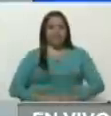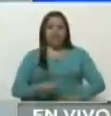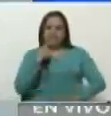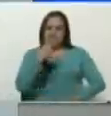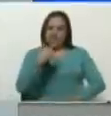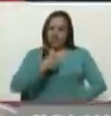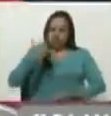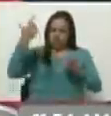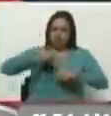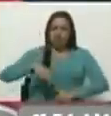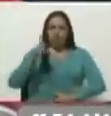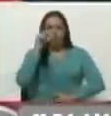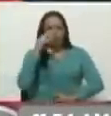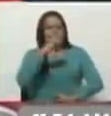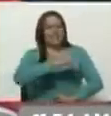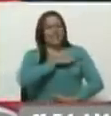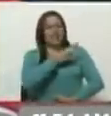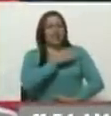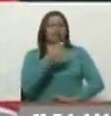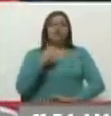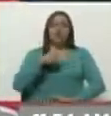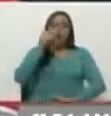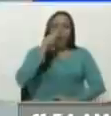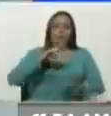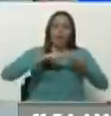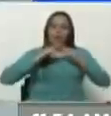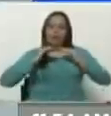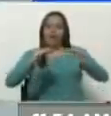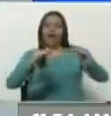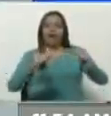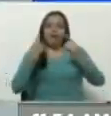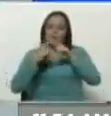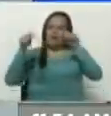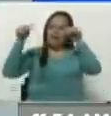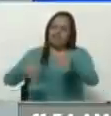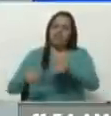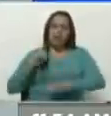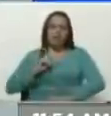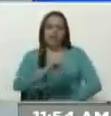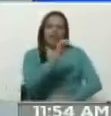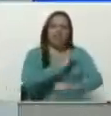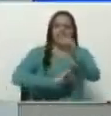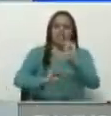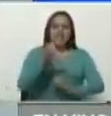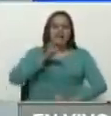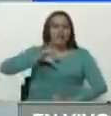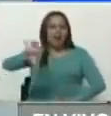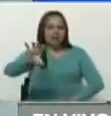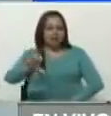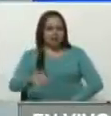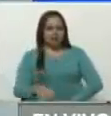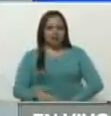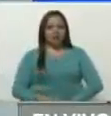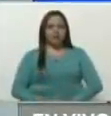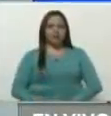hombre religioso, soy un hombre de paz, pero aquí vengo a defender la patria.